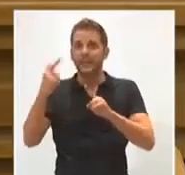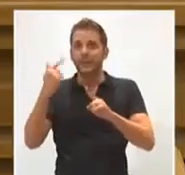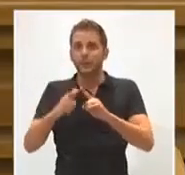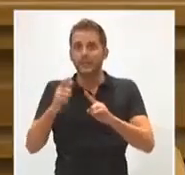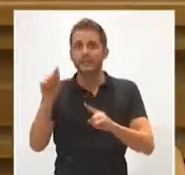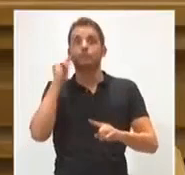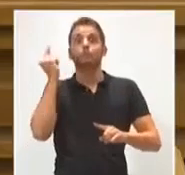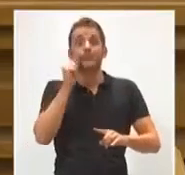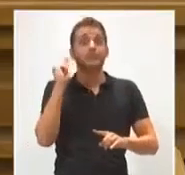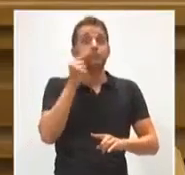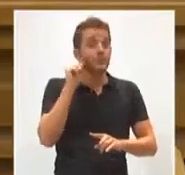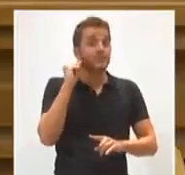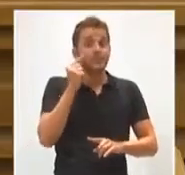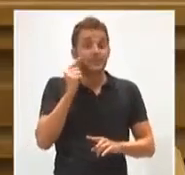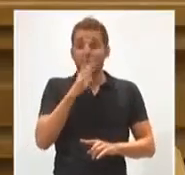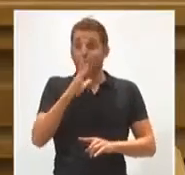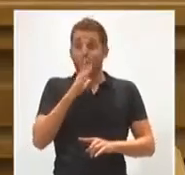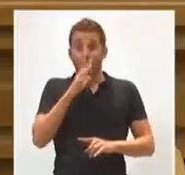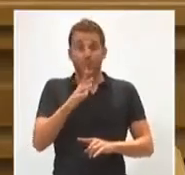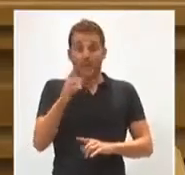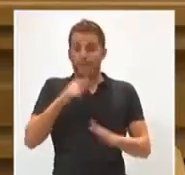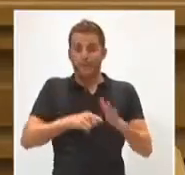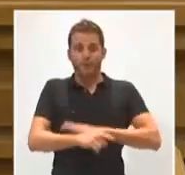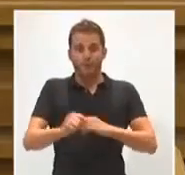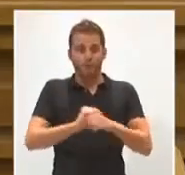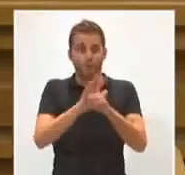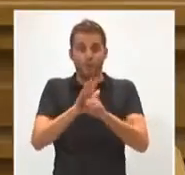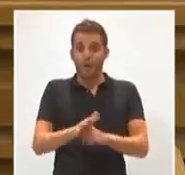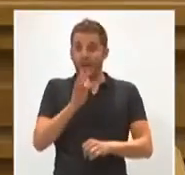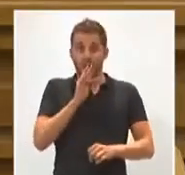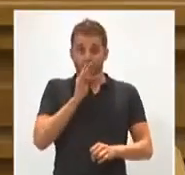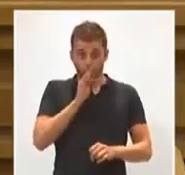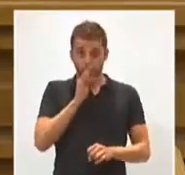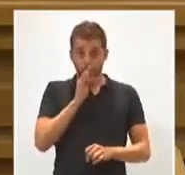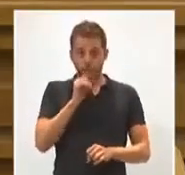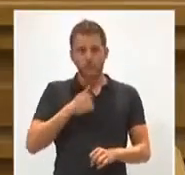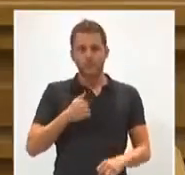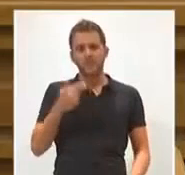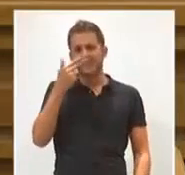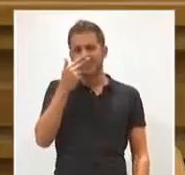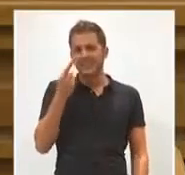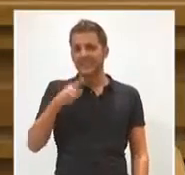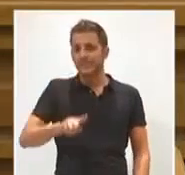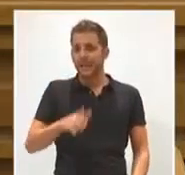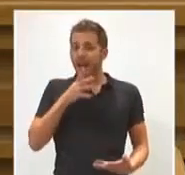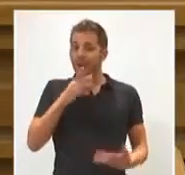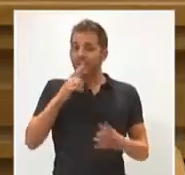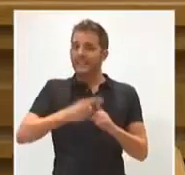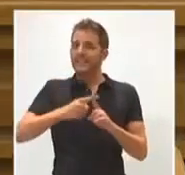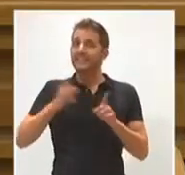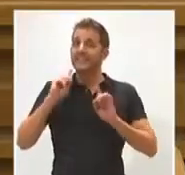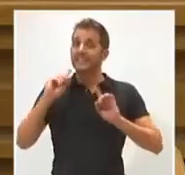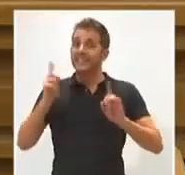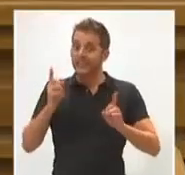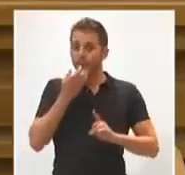y a mí me interesaría saber más que lo que ha pasado que también en qué nivel de riesgo estamos ante posibles mutaciones